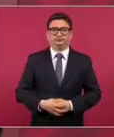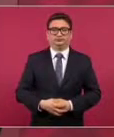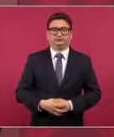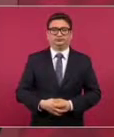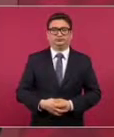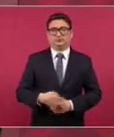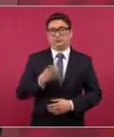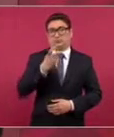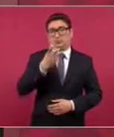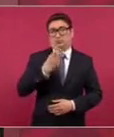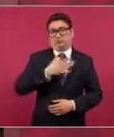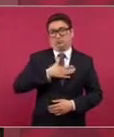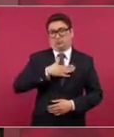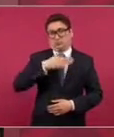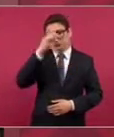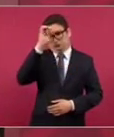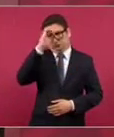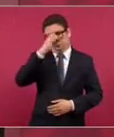Esa es mi opinión.